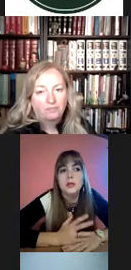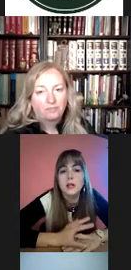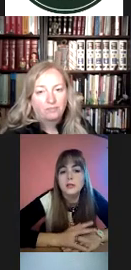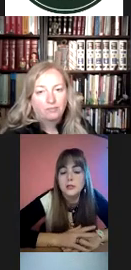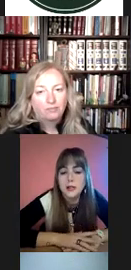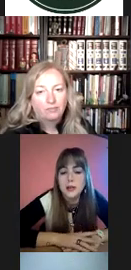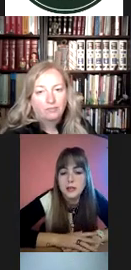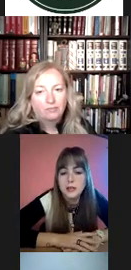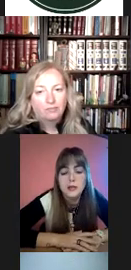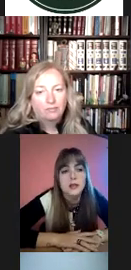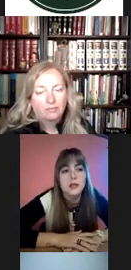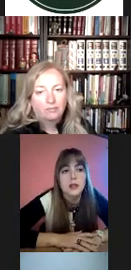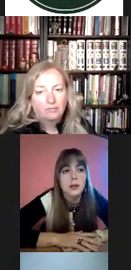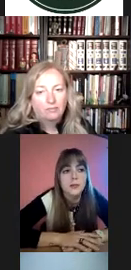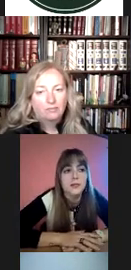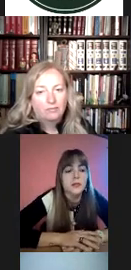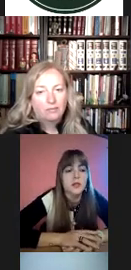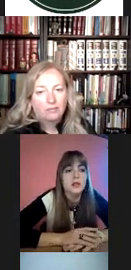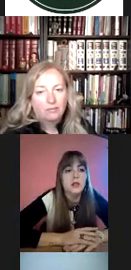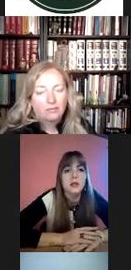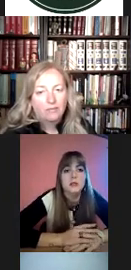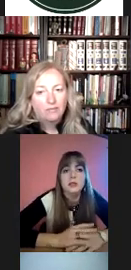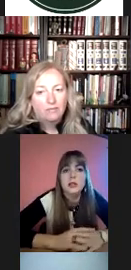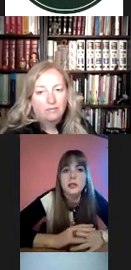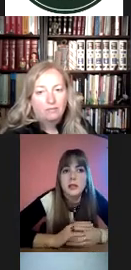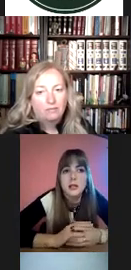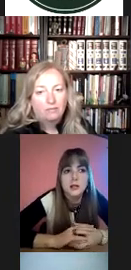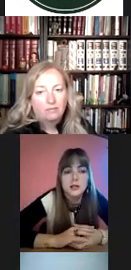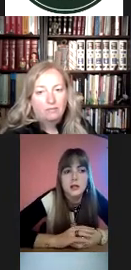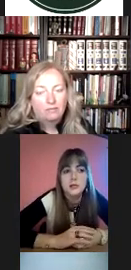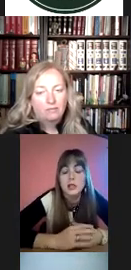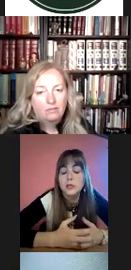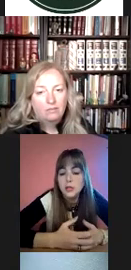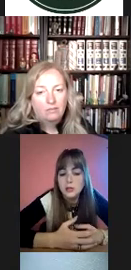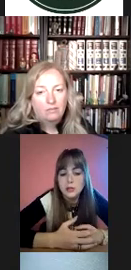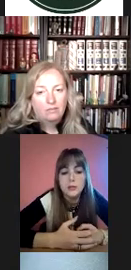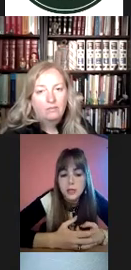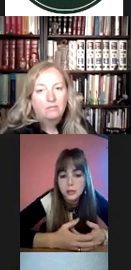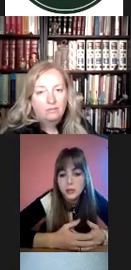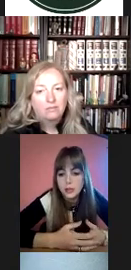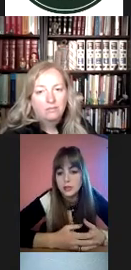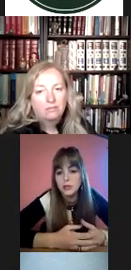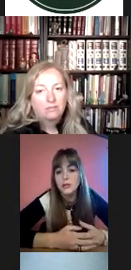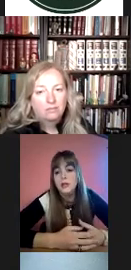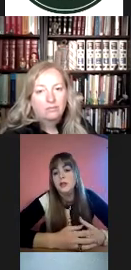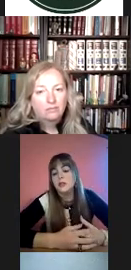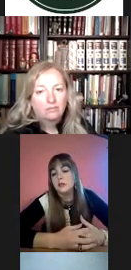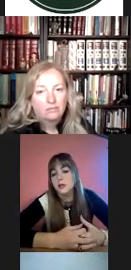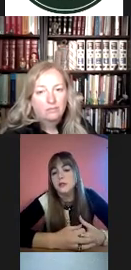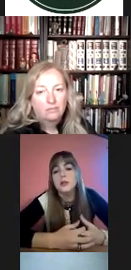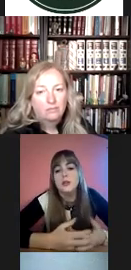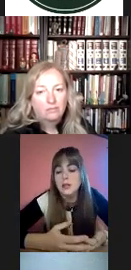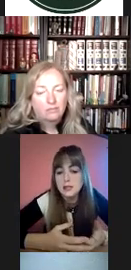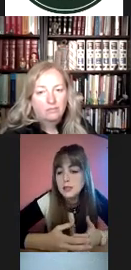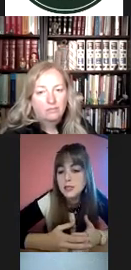un pedido de la sociedad grande, y que mucha gente está luchando por esto, está pidiendo por esto, ¿no? Entonces,